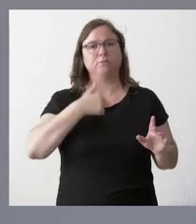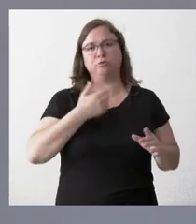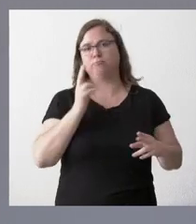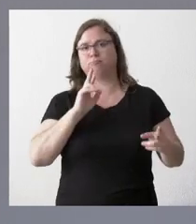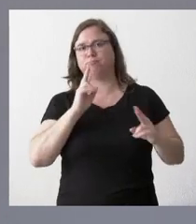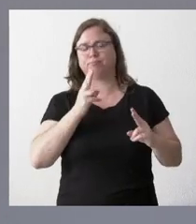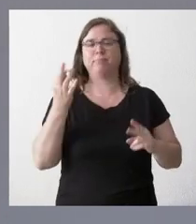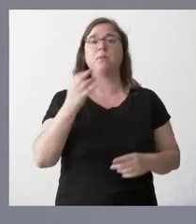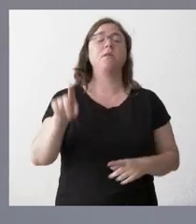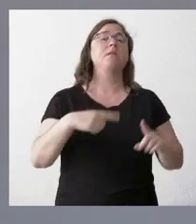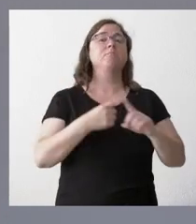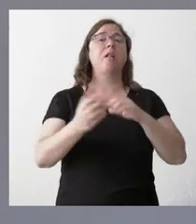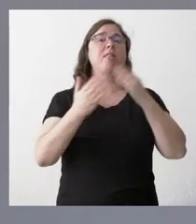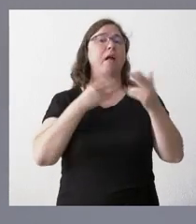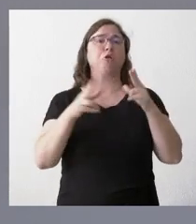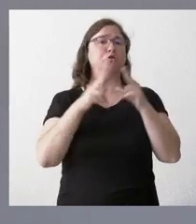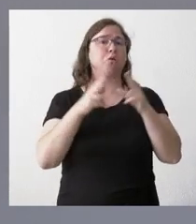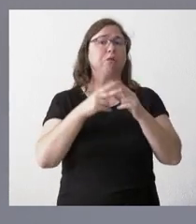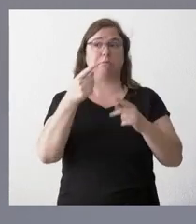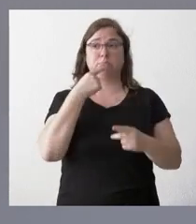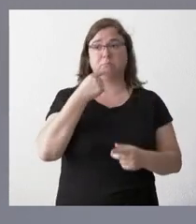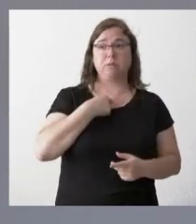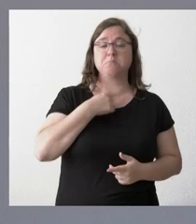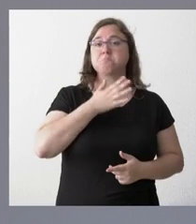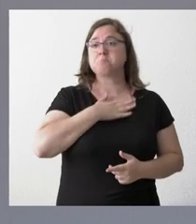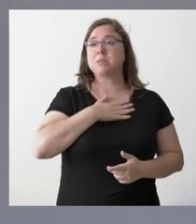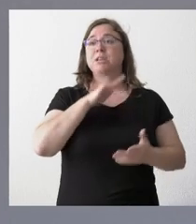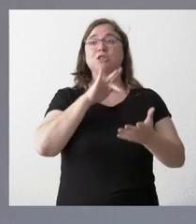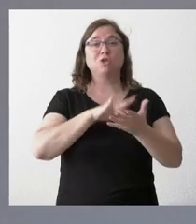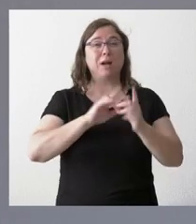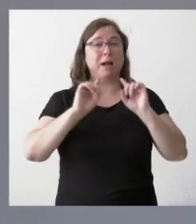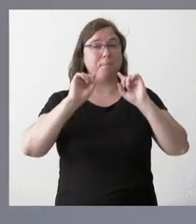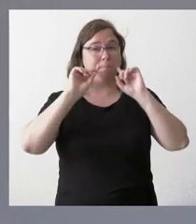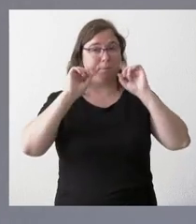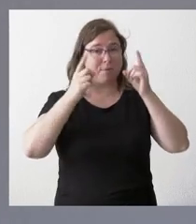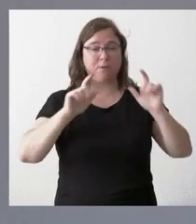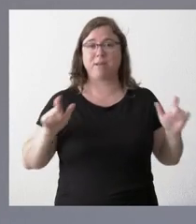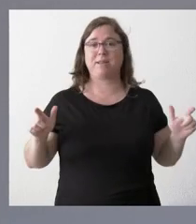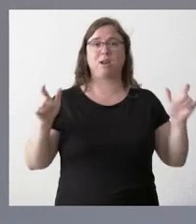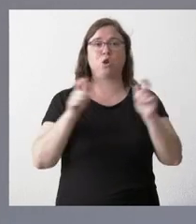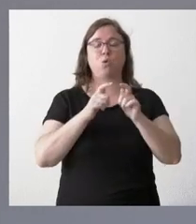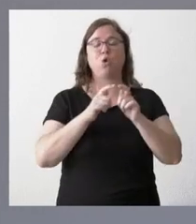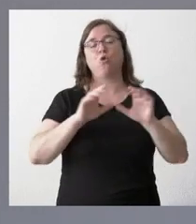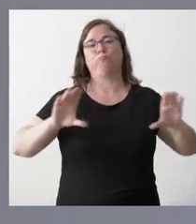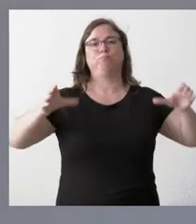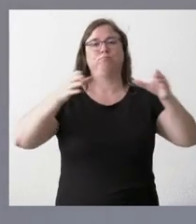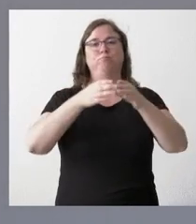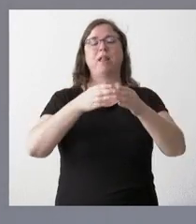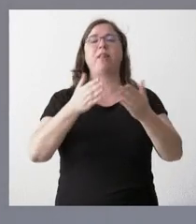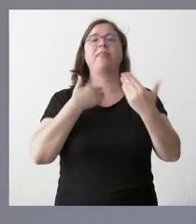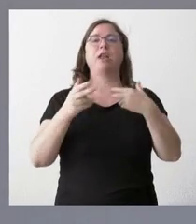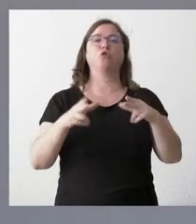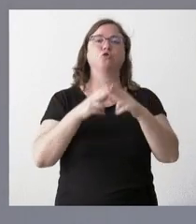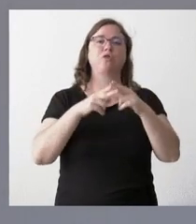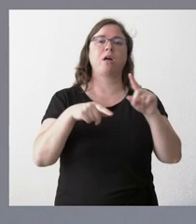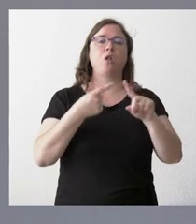en materia de diálogo social, que usted también plantea, desde el momento mismo en que se produjo la primera reunión del Pleno del Diálogo Social con el presidente de la Junta de Castilla y